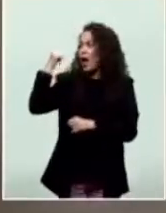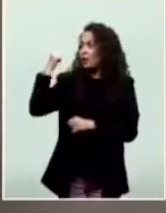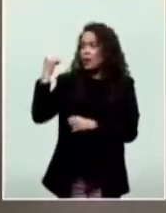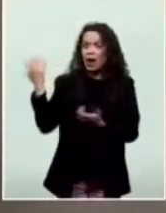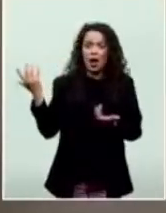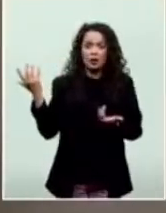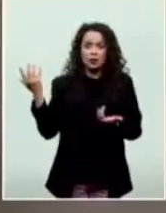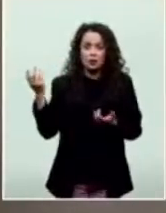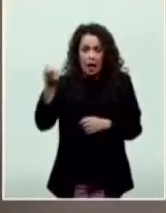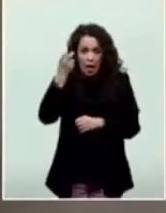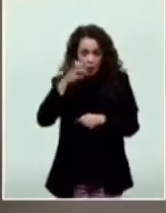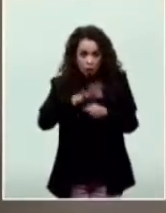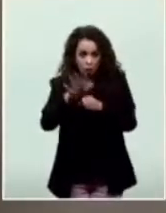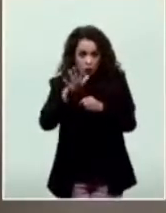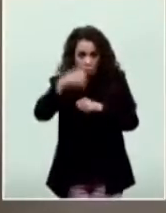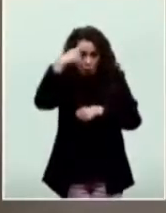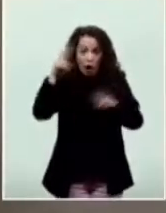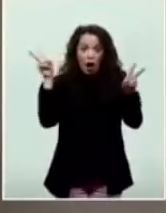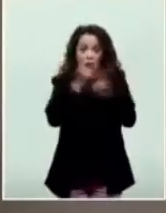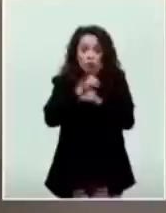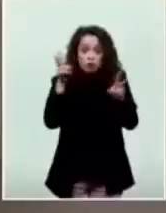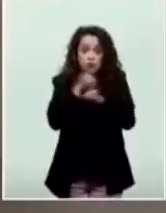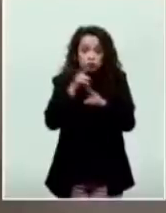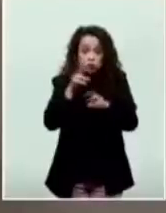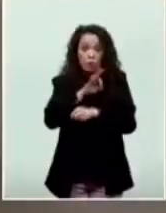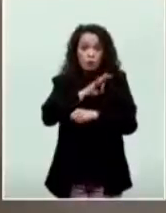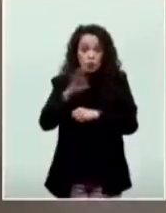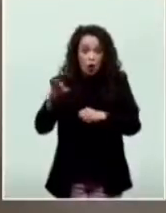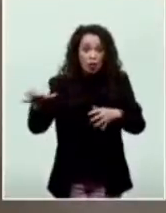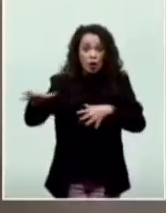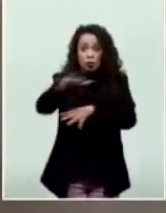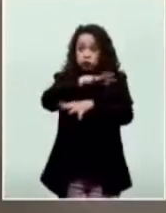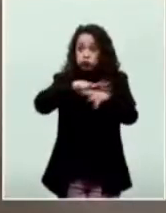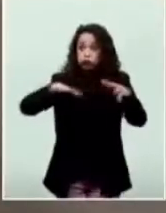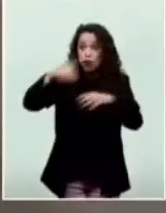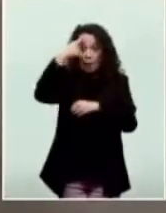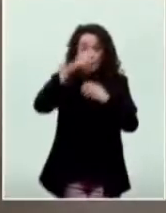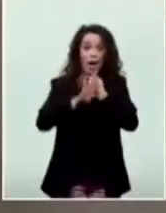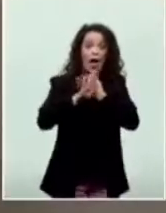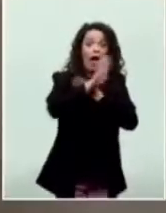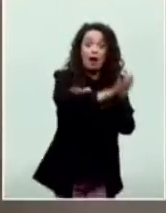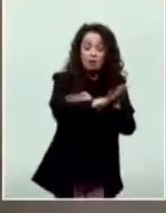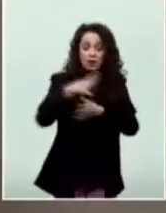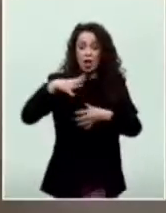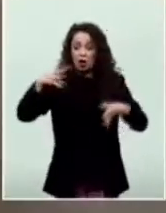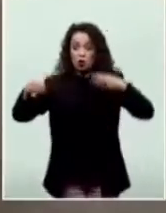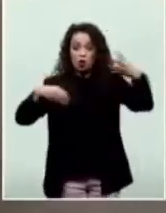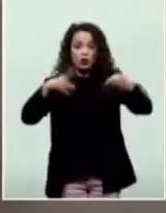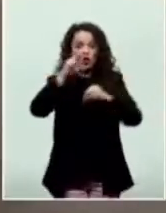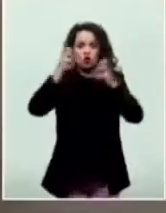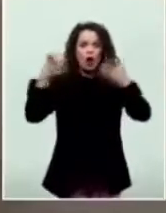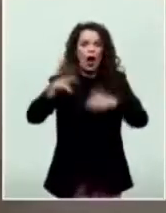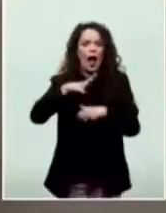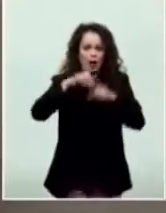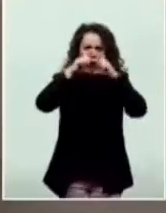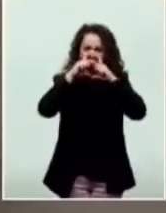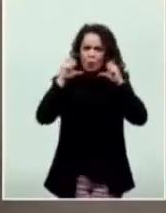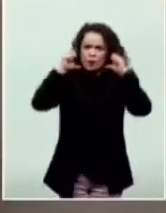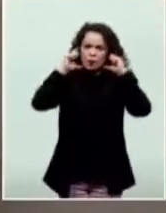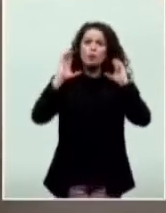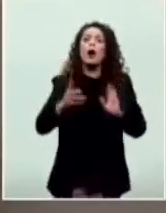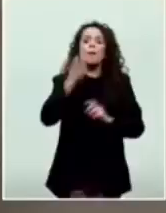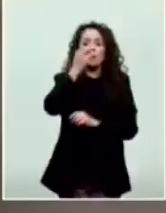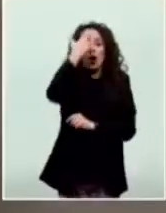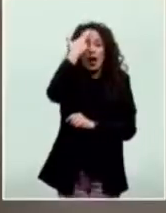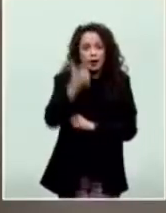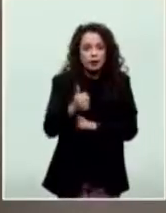ventilar y para que el aire tenga la calidad que evite el contagio a pesar del cubrebocas. Entonces, esa fue la razón. Yo lo que hice fue